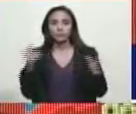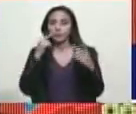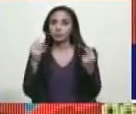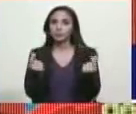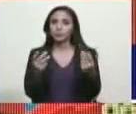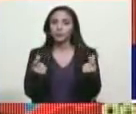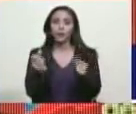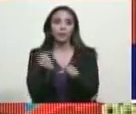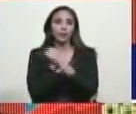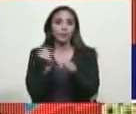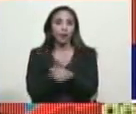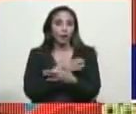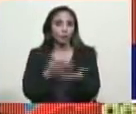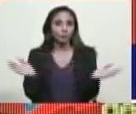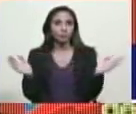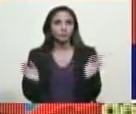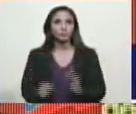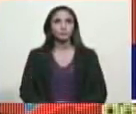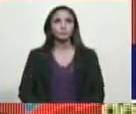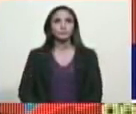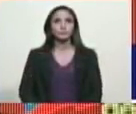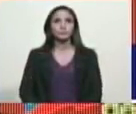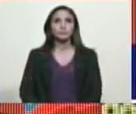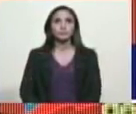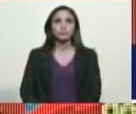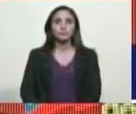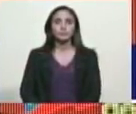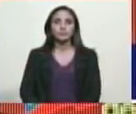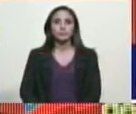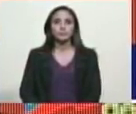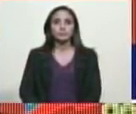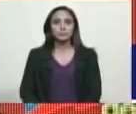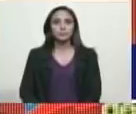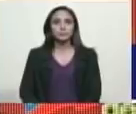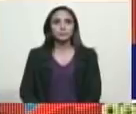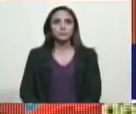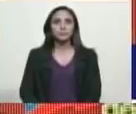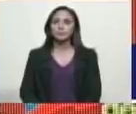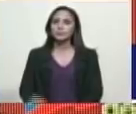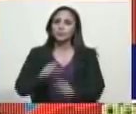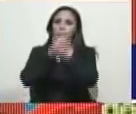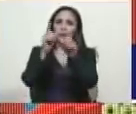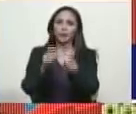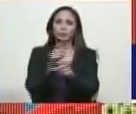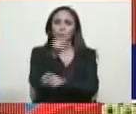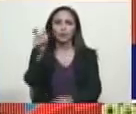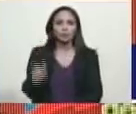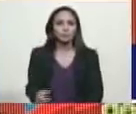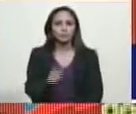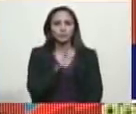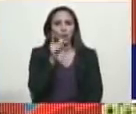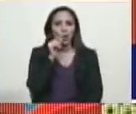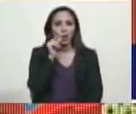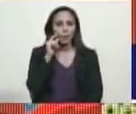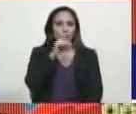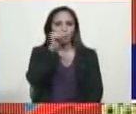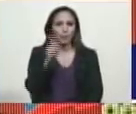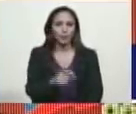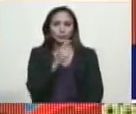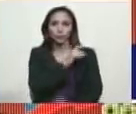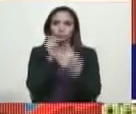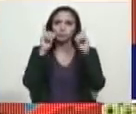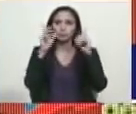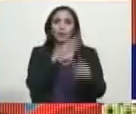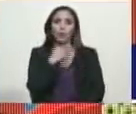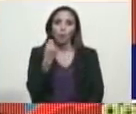automáticas desde ya. Le pregunté a uno de los muchachos también, me impresionó su